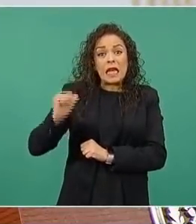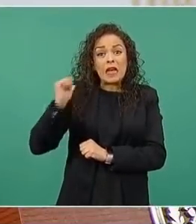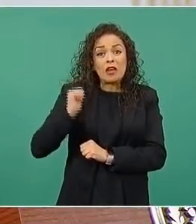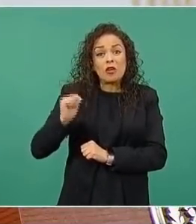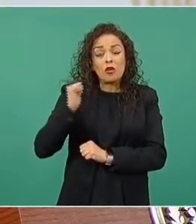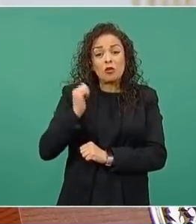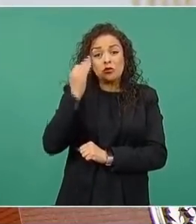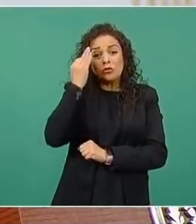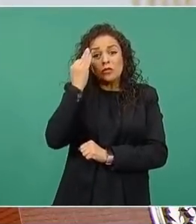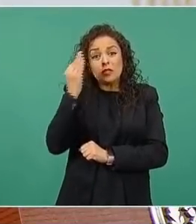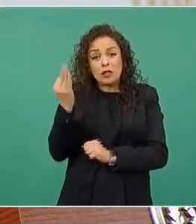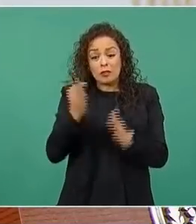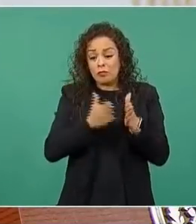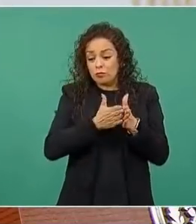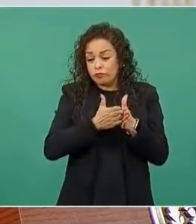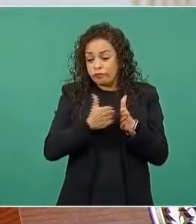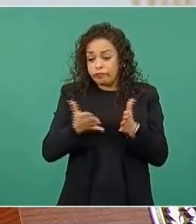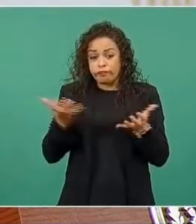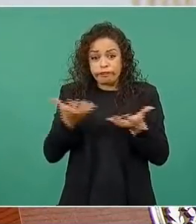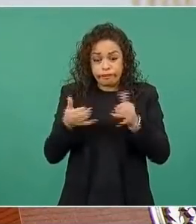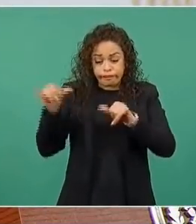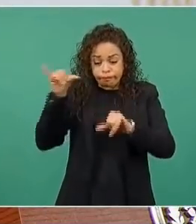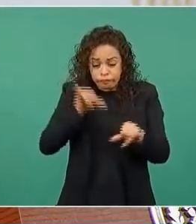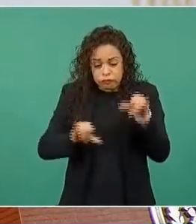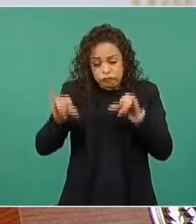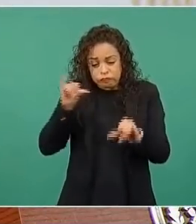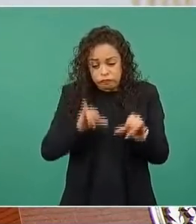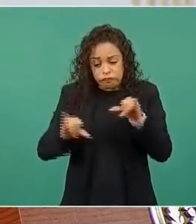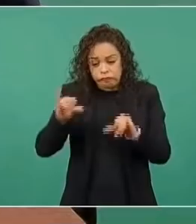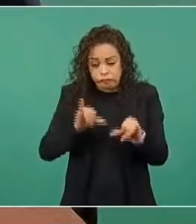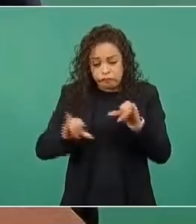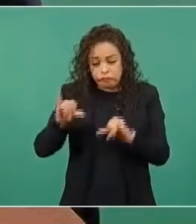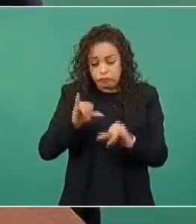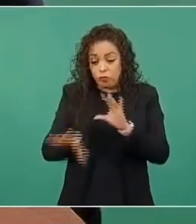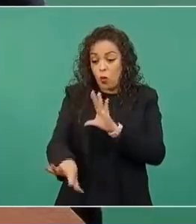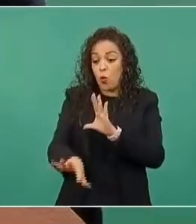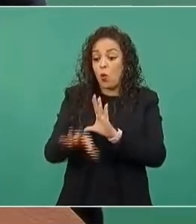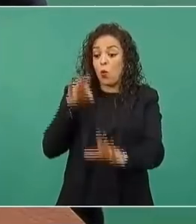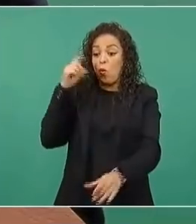para poder aplicarse, 3 siglos para descubrirse,